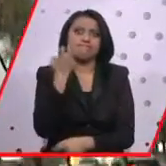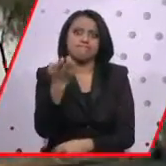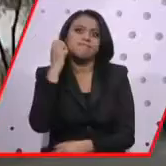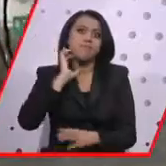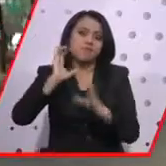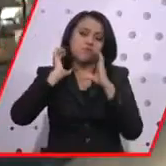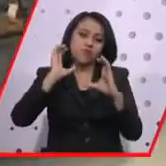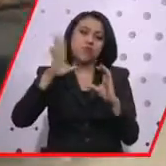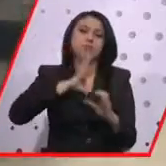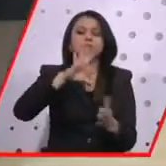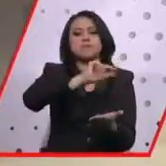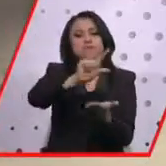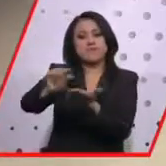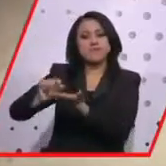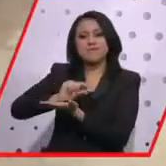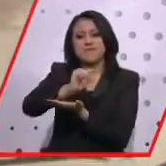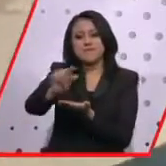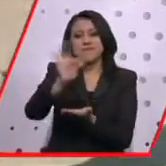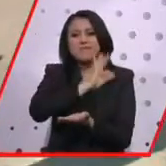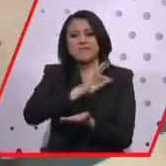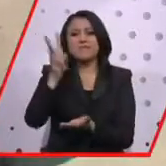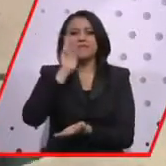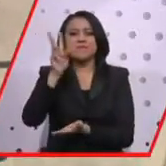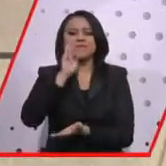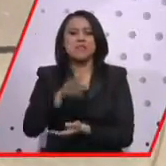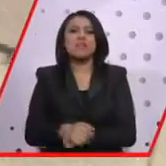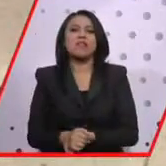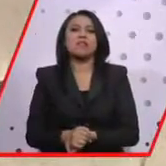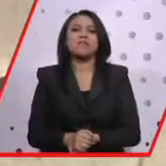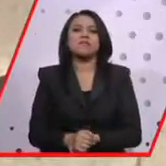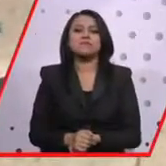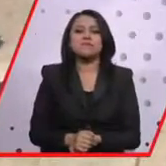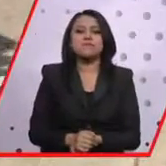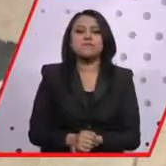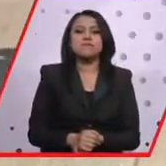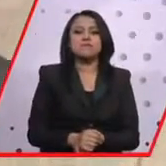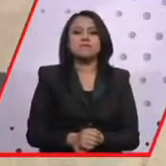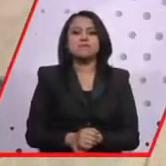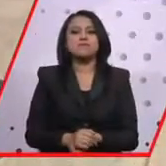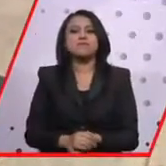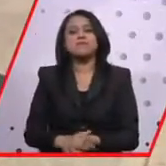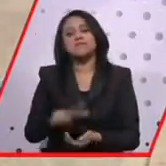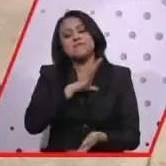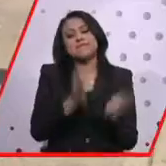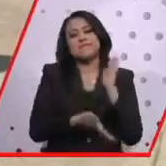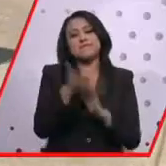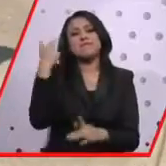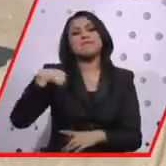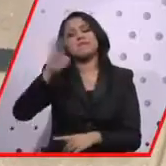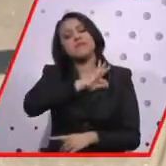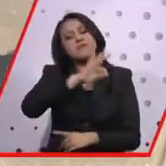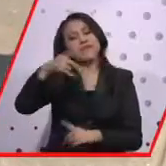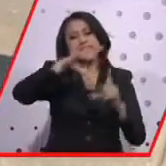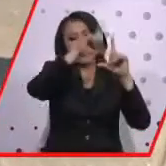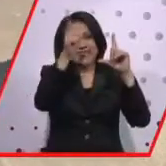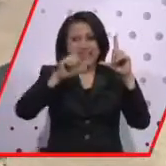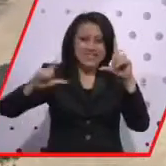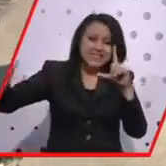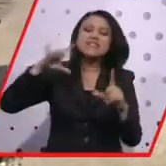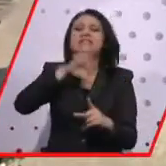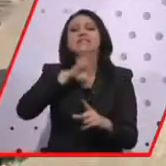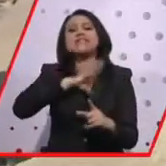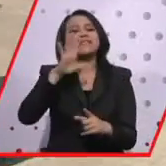ahí viene mi Twitter, bájenlo junto con la toma, ¿ya lo vieron? Pues quítese el Twitter y voy a seguir reportando desde cualquier punto de la